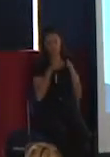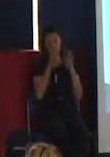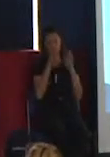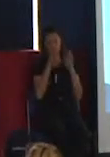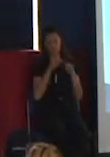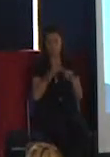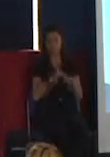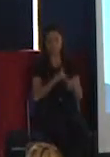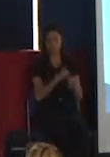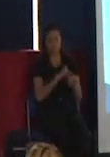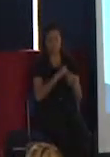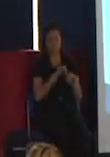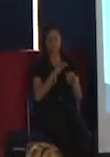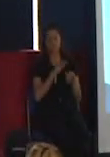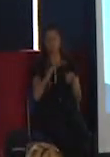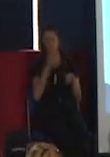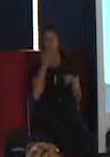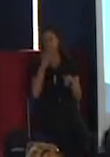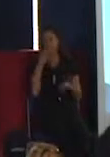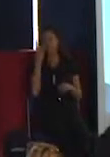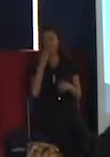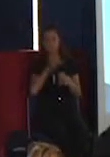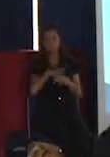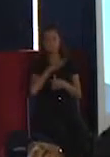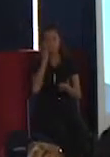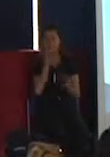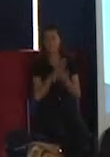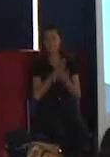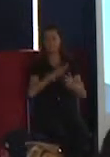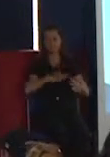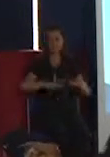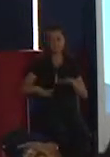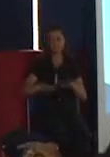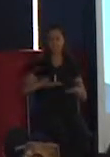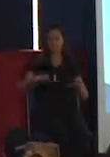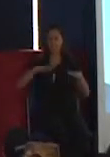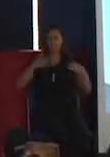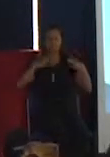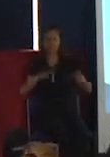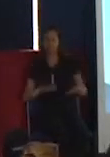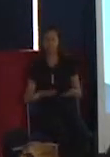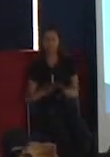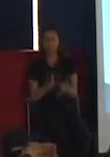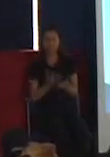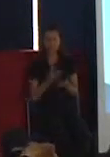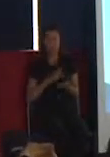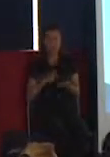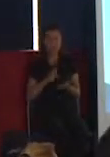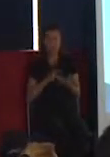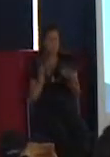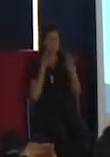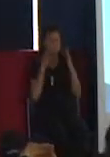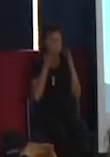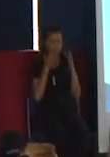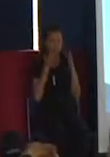en situaciones de desastres, emergencia humanitaria. Entonces aquí tenemos la defensa civil.